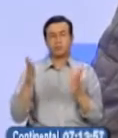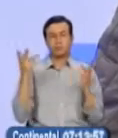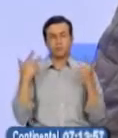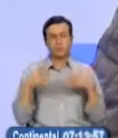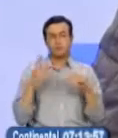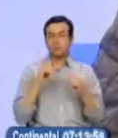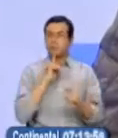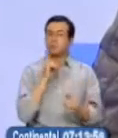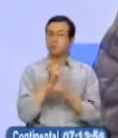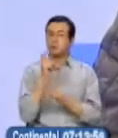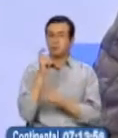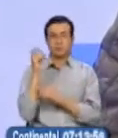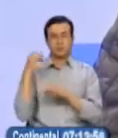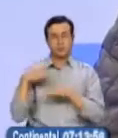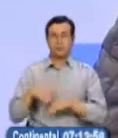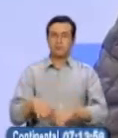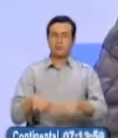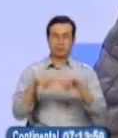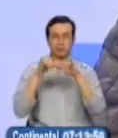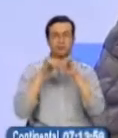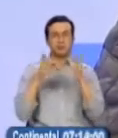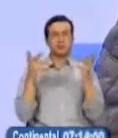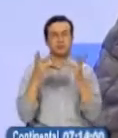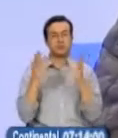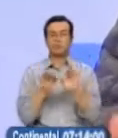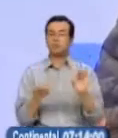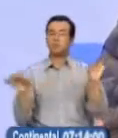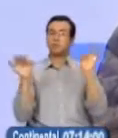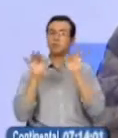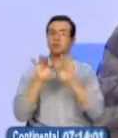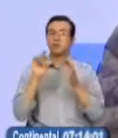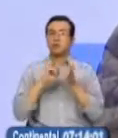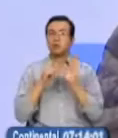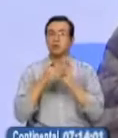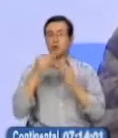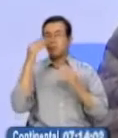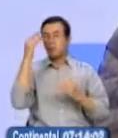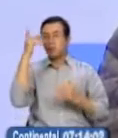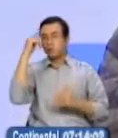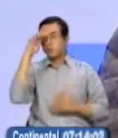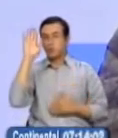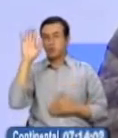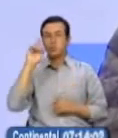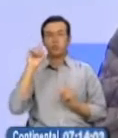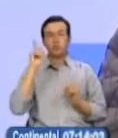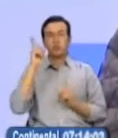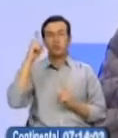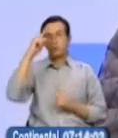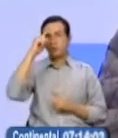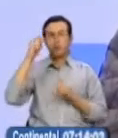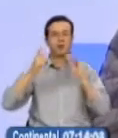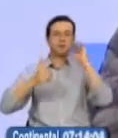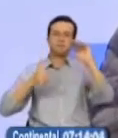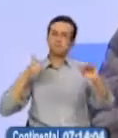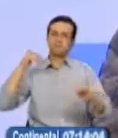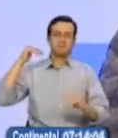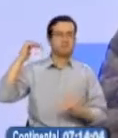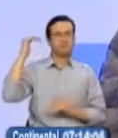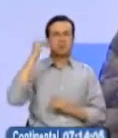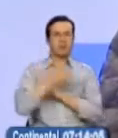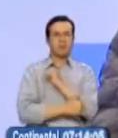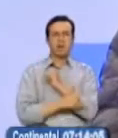además debe de continuar, ¿no? Acá lo que tenemos que tener claro es que esto no tiene que ser una política de gobierno, tiene que ser una política de Estado,